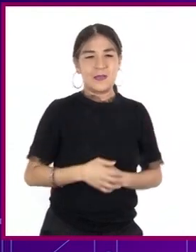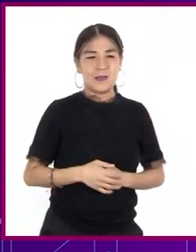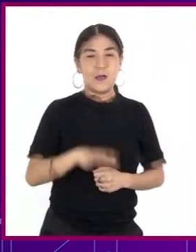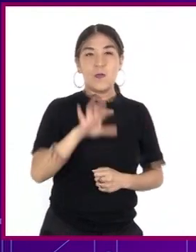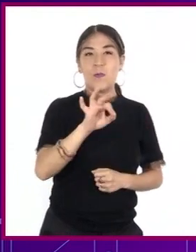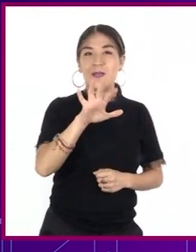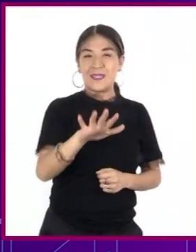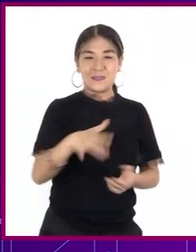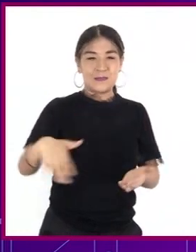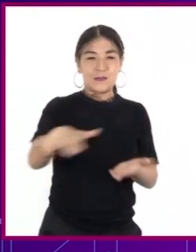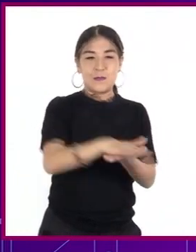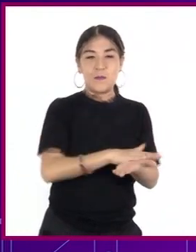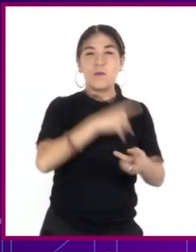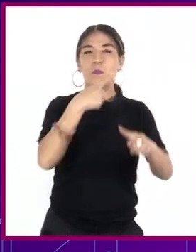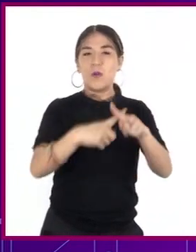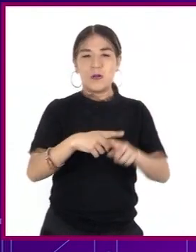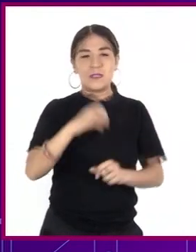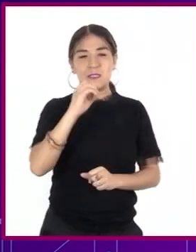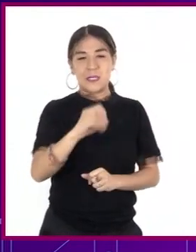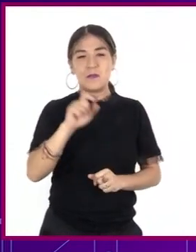45 losetas por